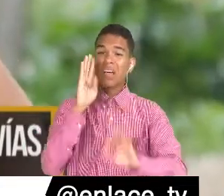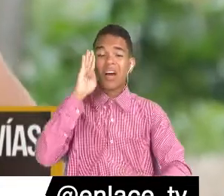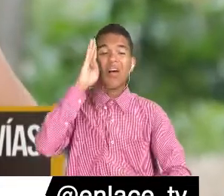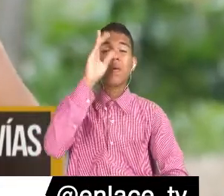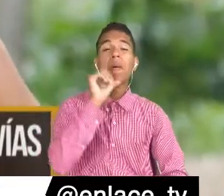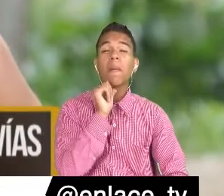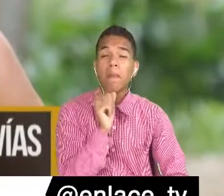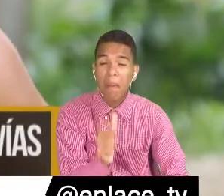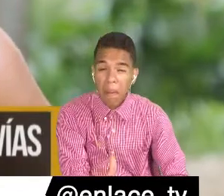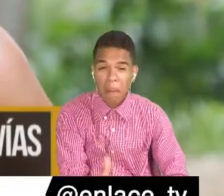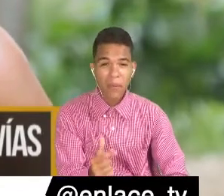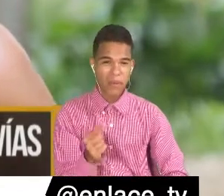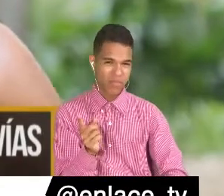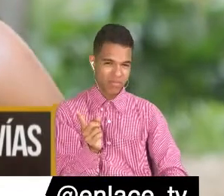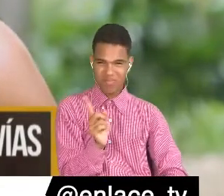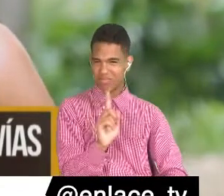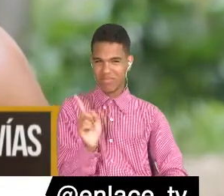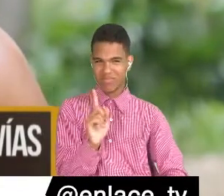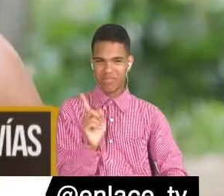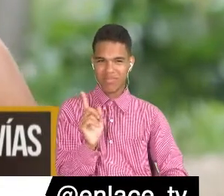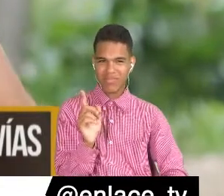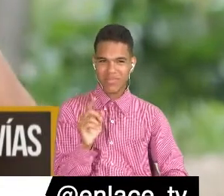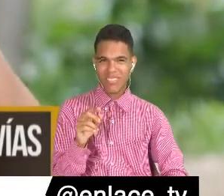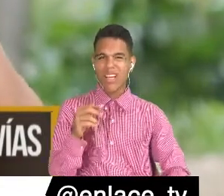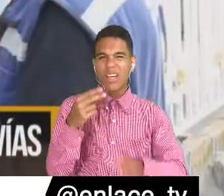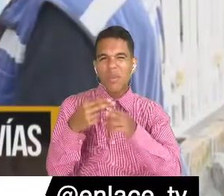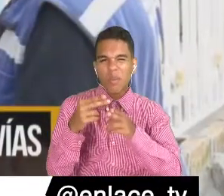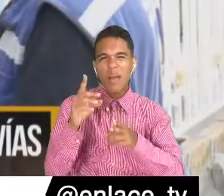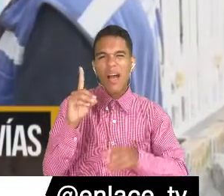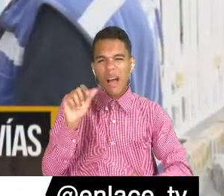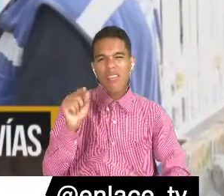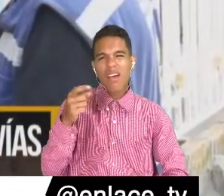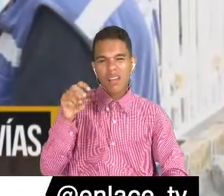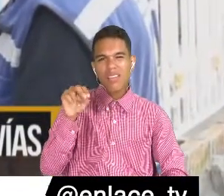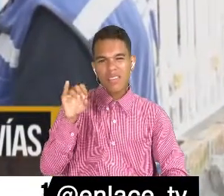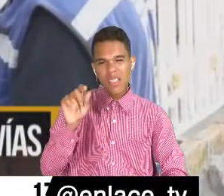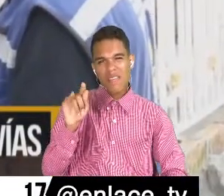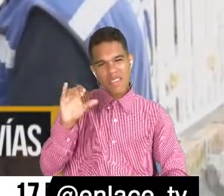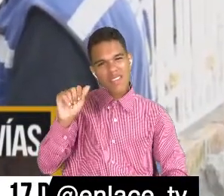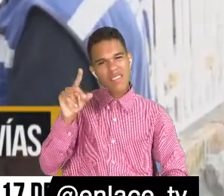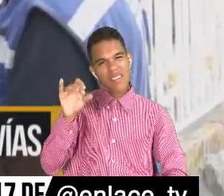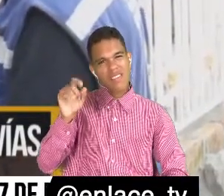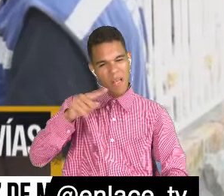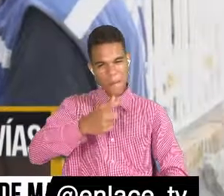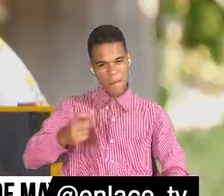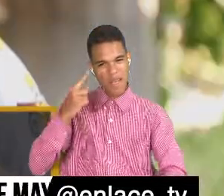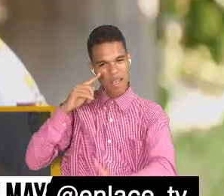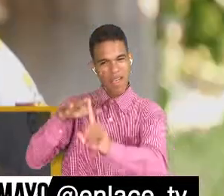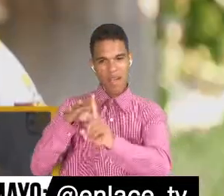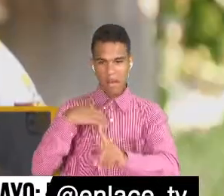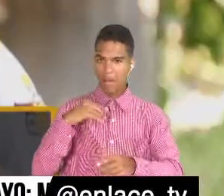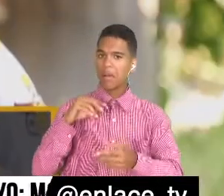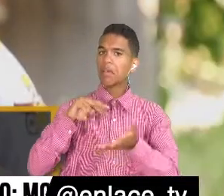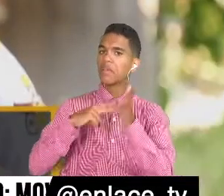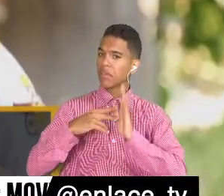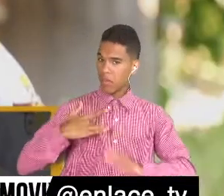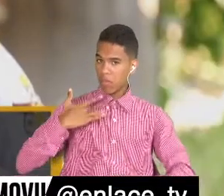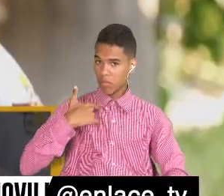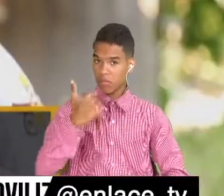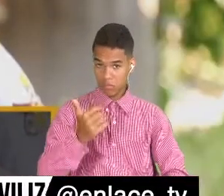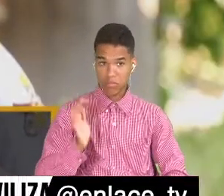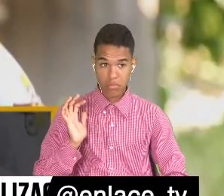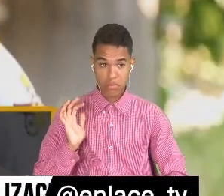estén visitando a los, ¿cómo es que? Damnificados y todo, me parece bien. La prevención es buena, saber qué personas en verdad